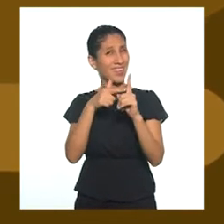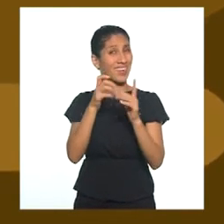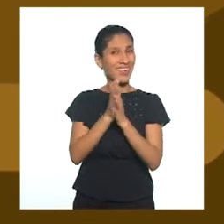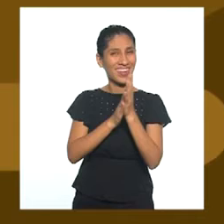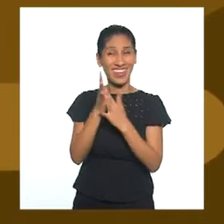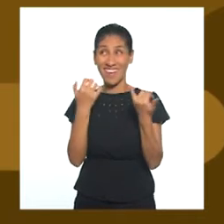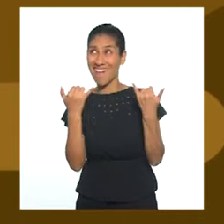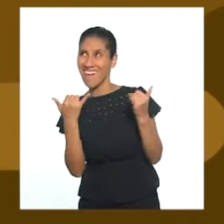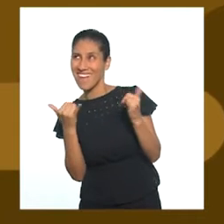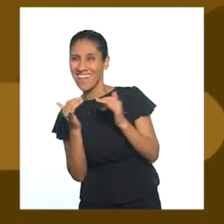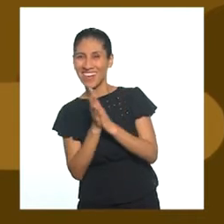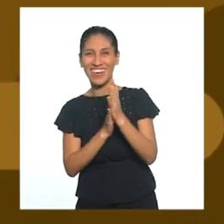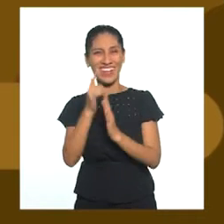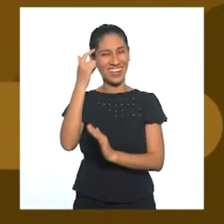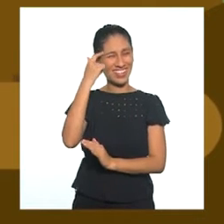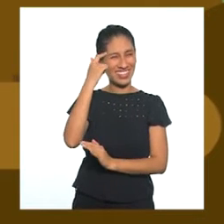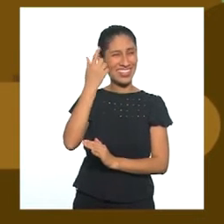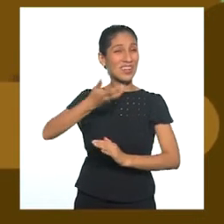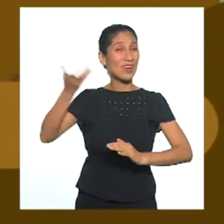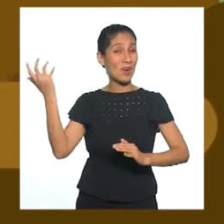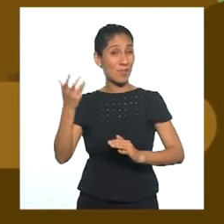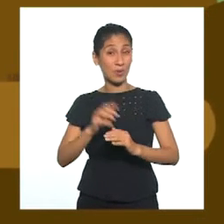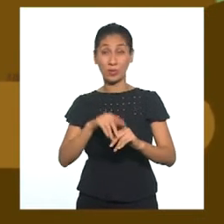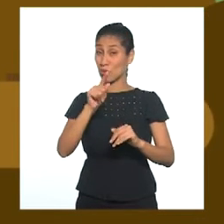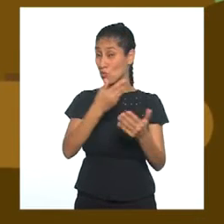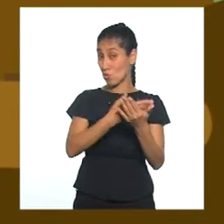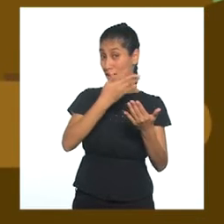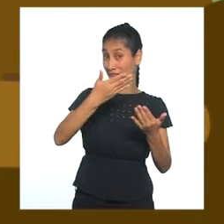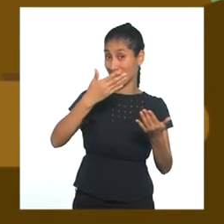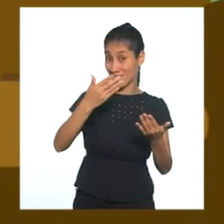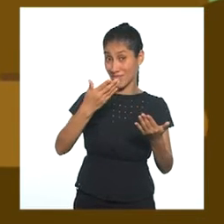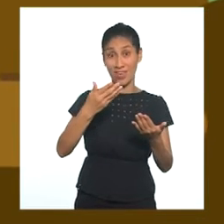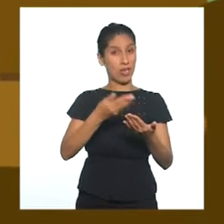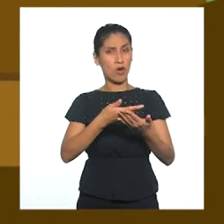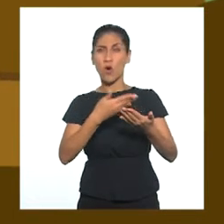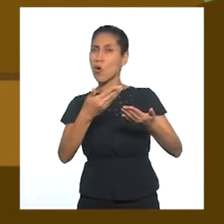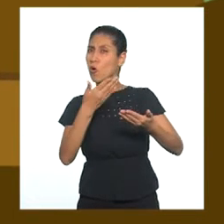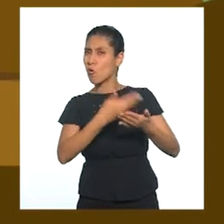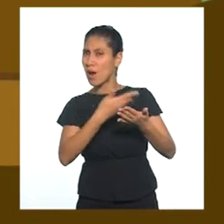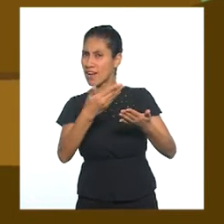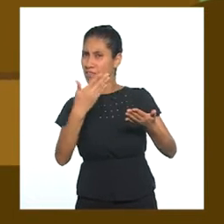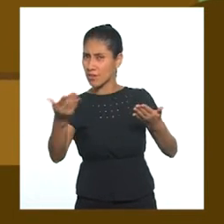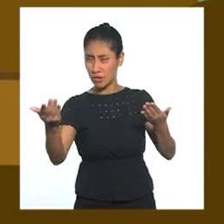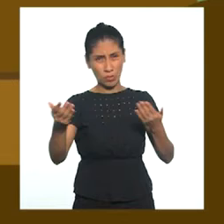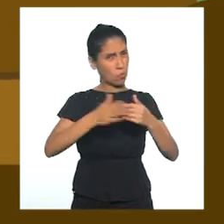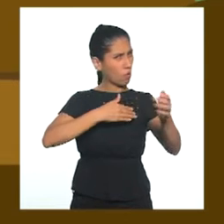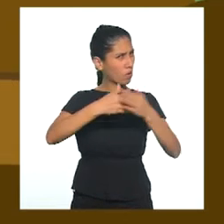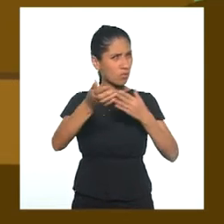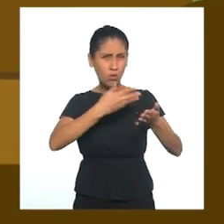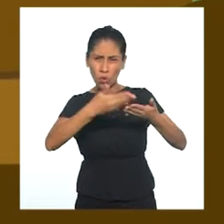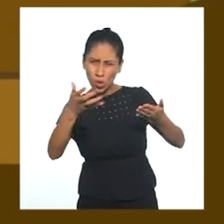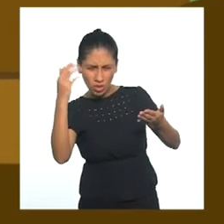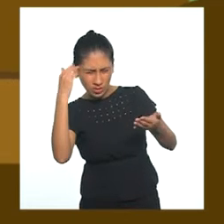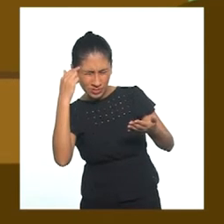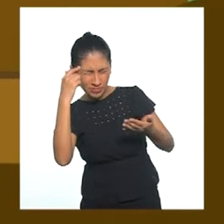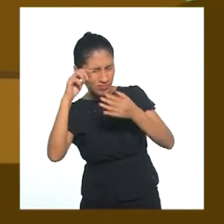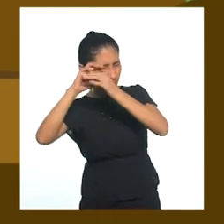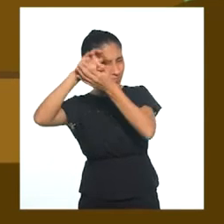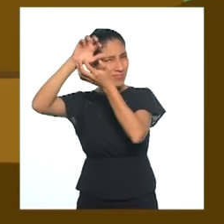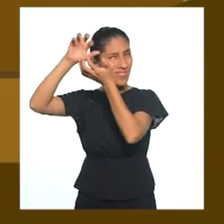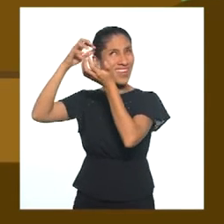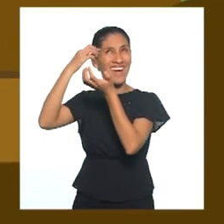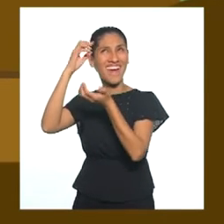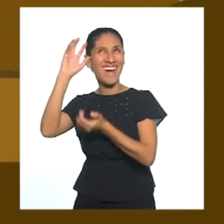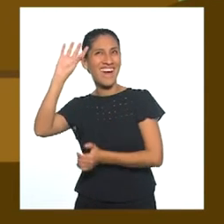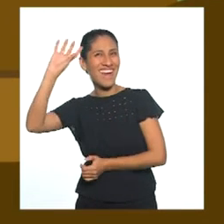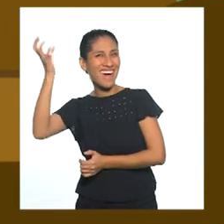Así es. Tenías que tomar un objeto imaginario, así, y los demás